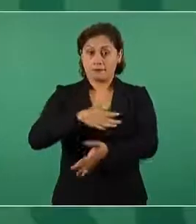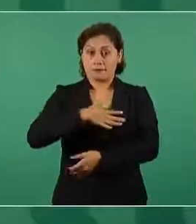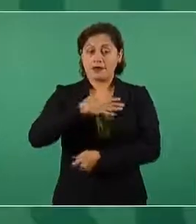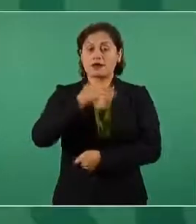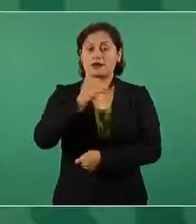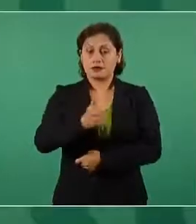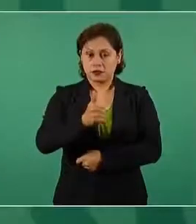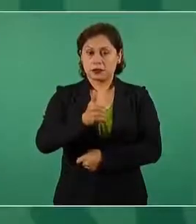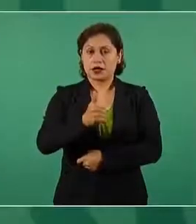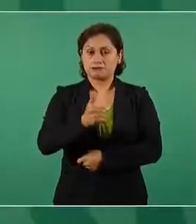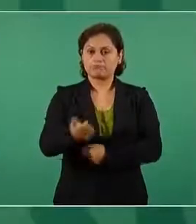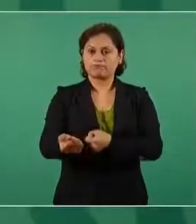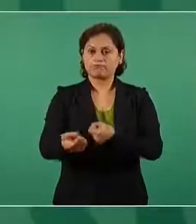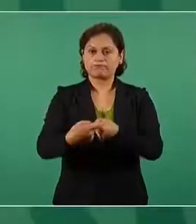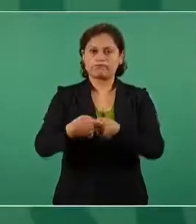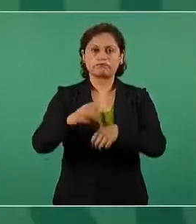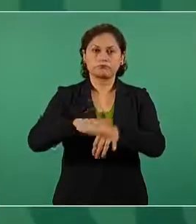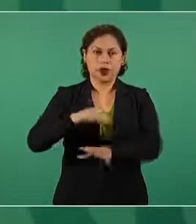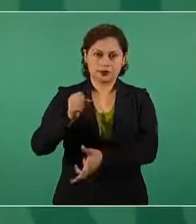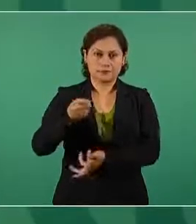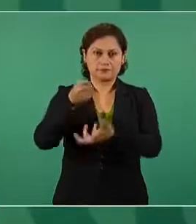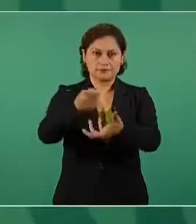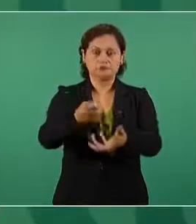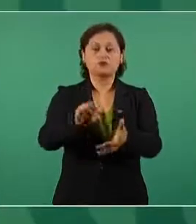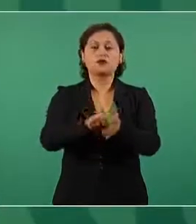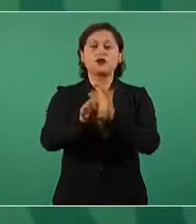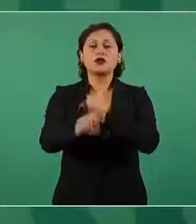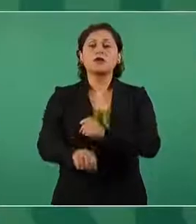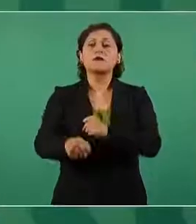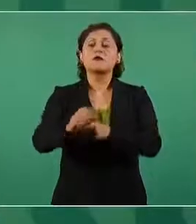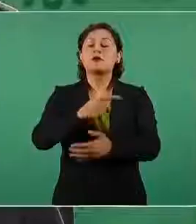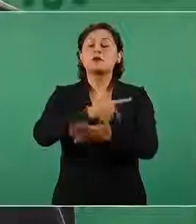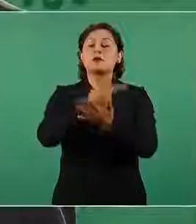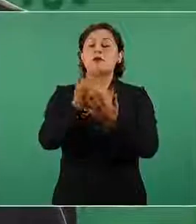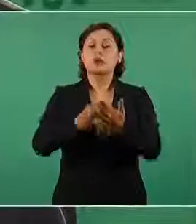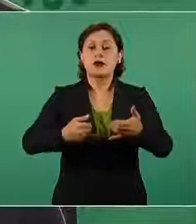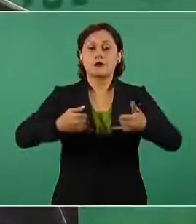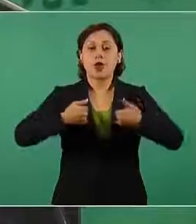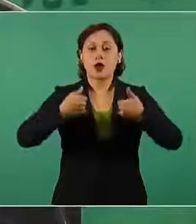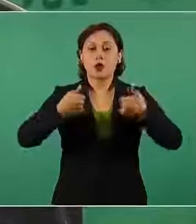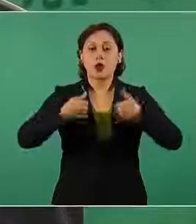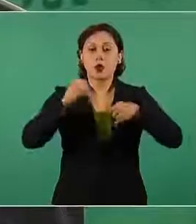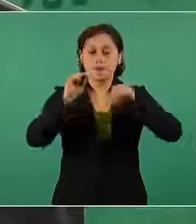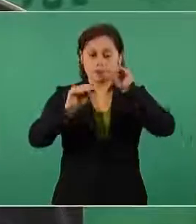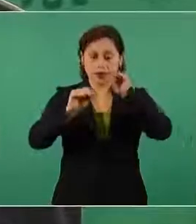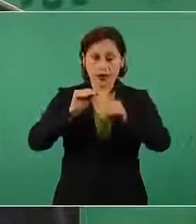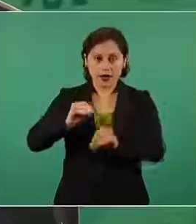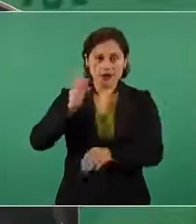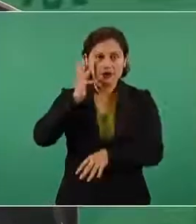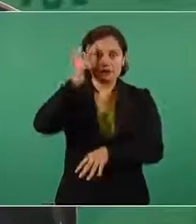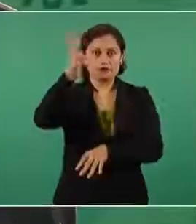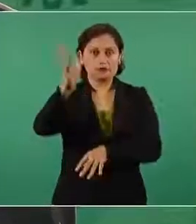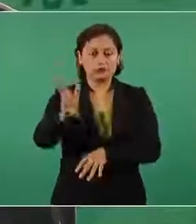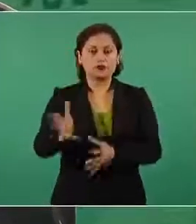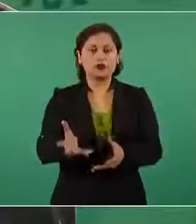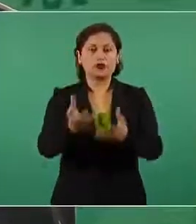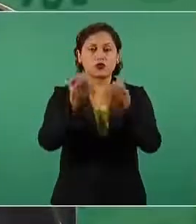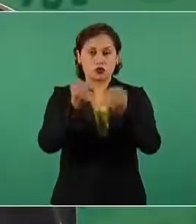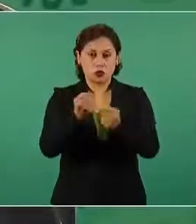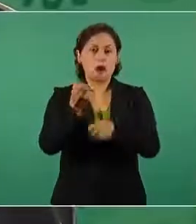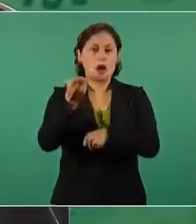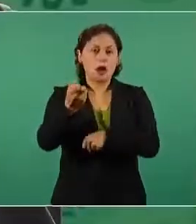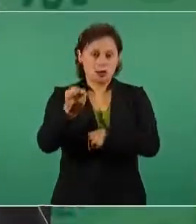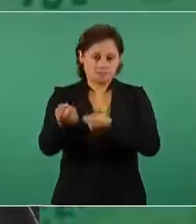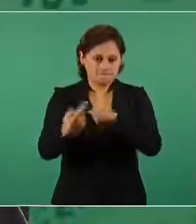Se garantiza el programa de Jóvenes Construyendo el Futuro, también con aumentos porque